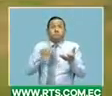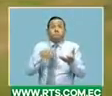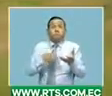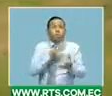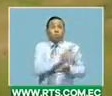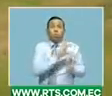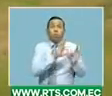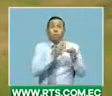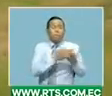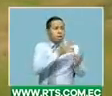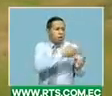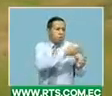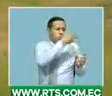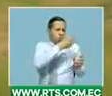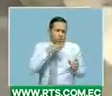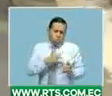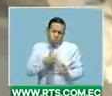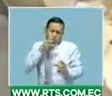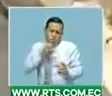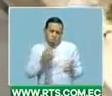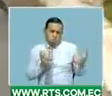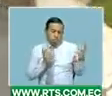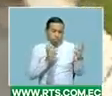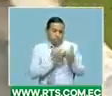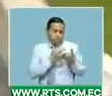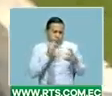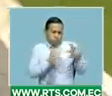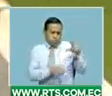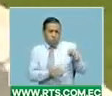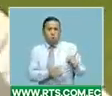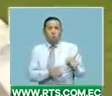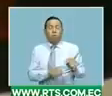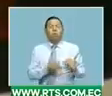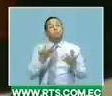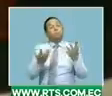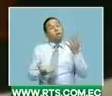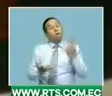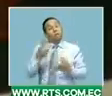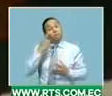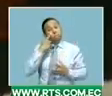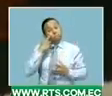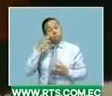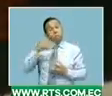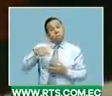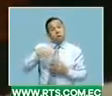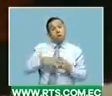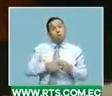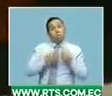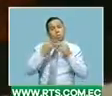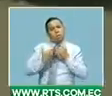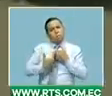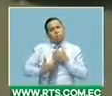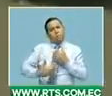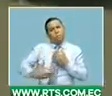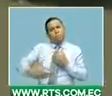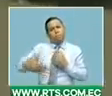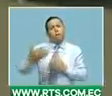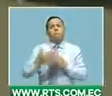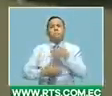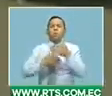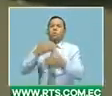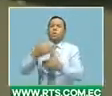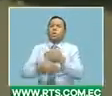36 exhumaciones. Para este miércoles terminarían en 45. De ahí el proceso de reconocer a los cadáveres mediante pruebas